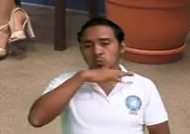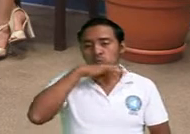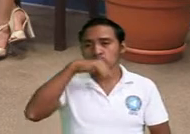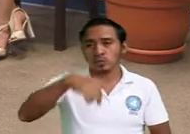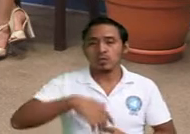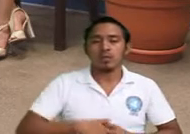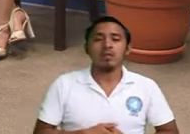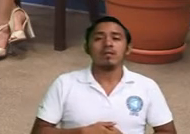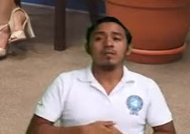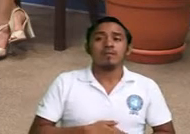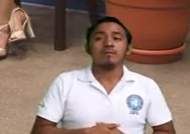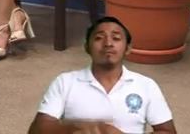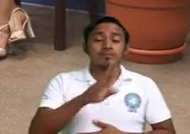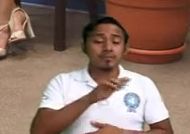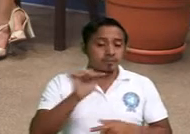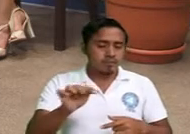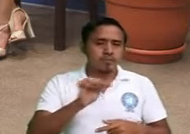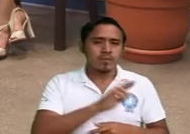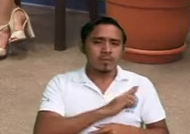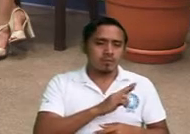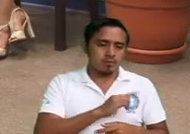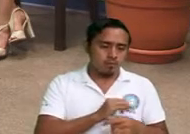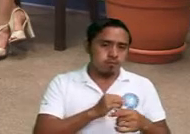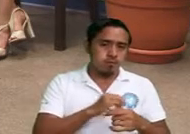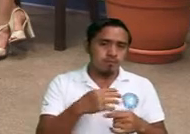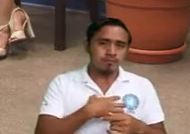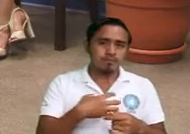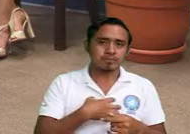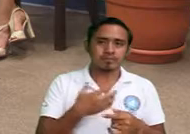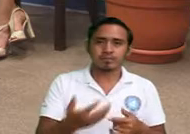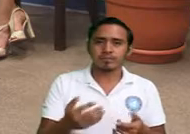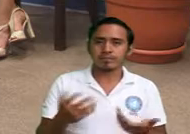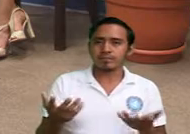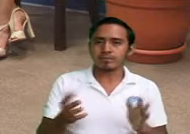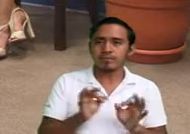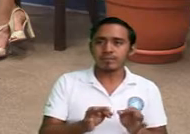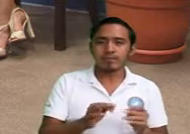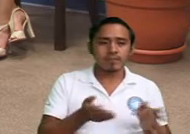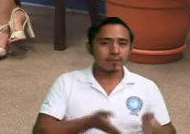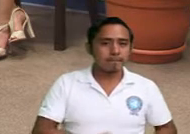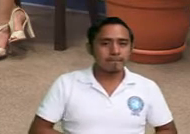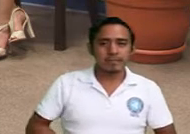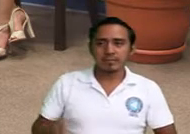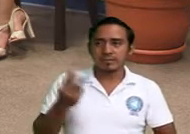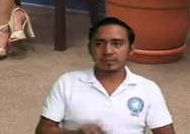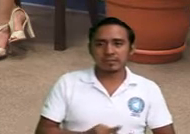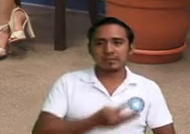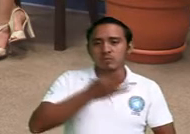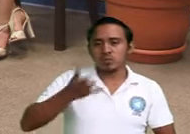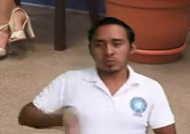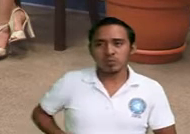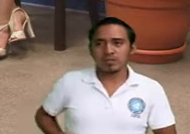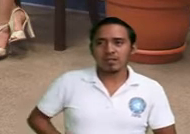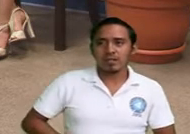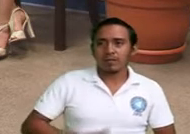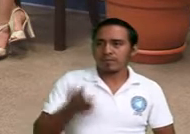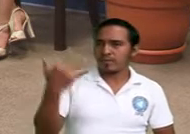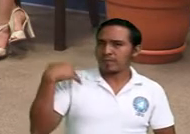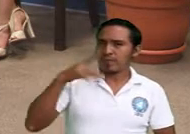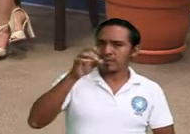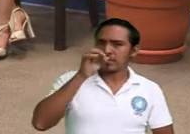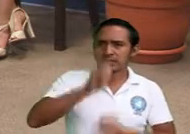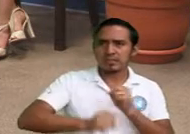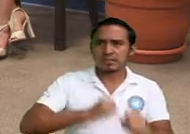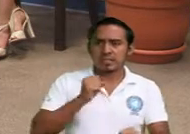seguimiento. Y cuando hay situaciones así como embarazos múltiples, triples o cuádruples, el último que conozco fue hace 10 años,